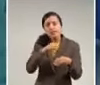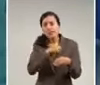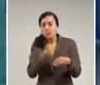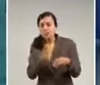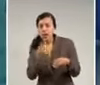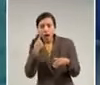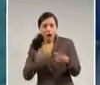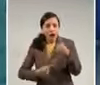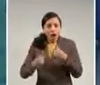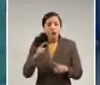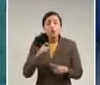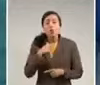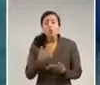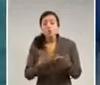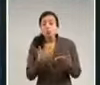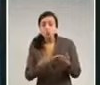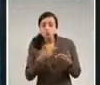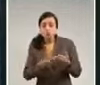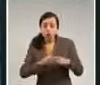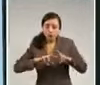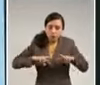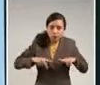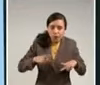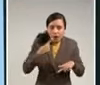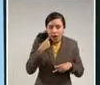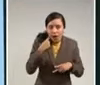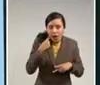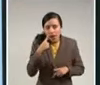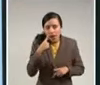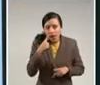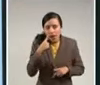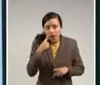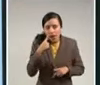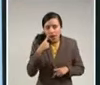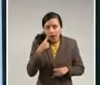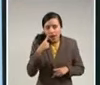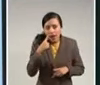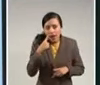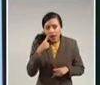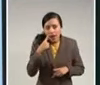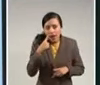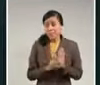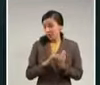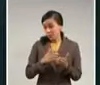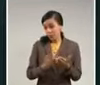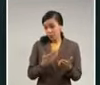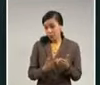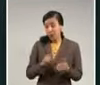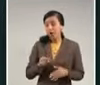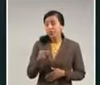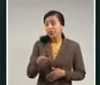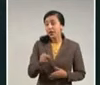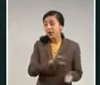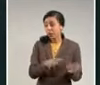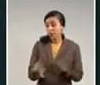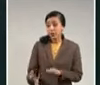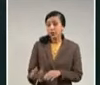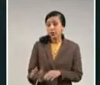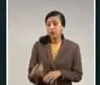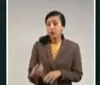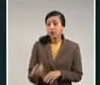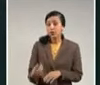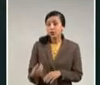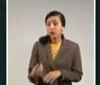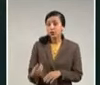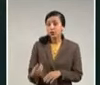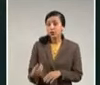se siguen haciendo las pruebas que van a cifras de miles, casi diarias, y que por lo tanto eso hace que podamos estar ante